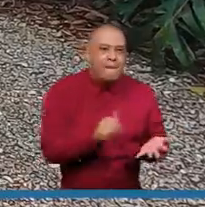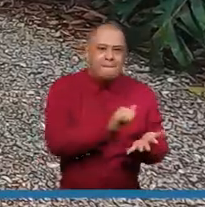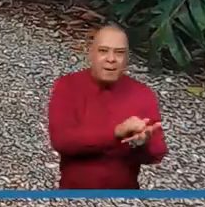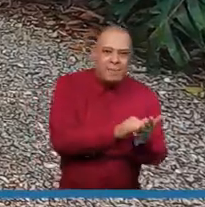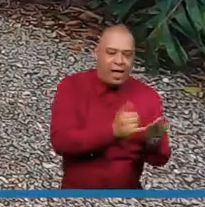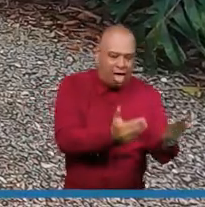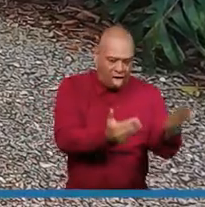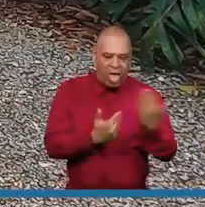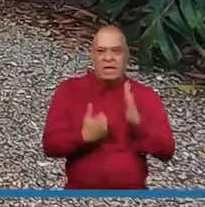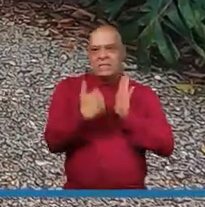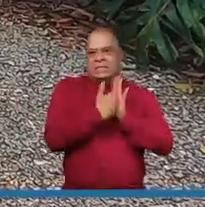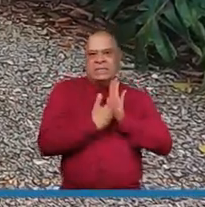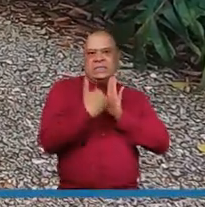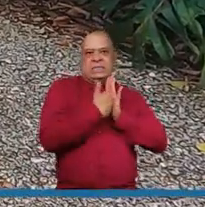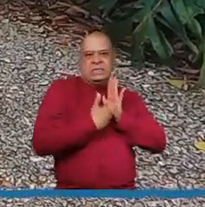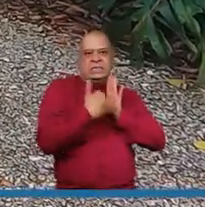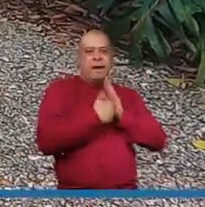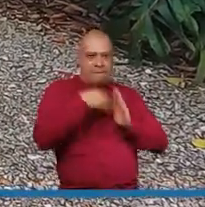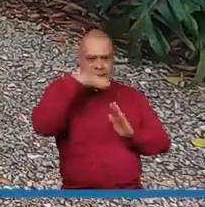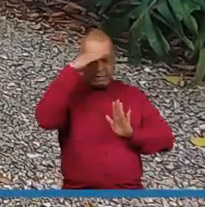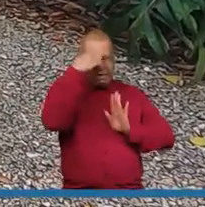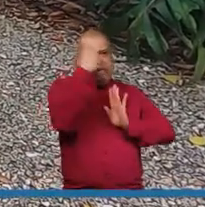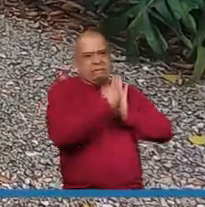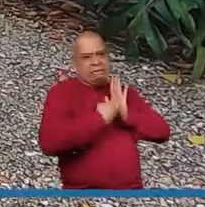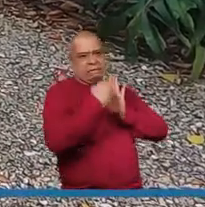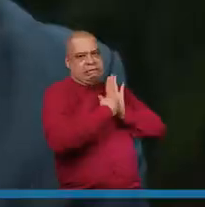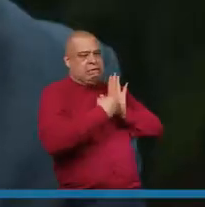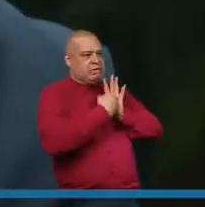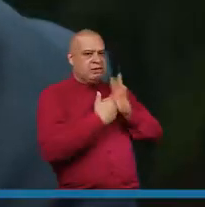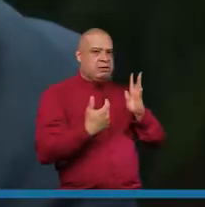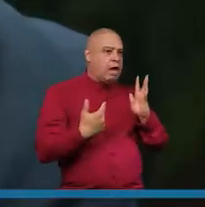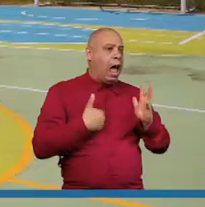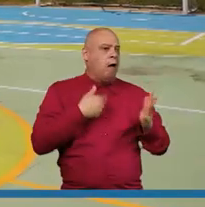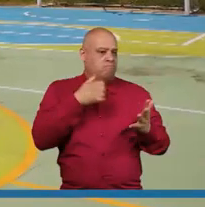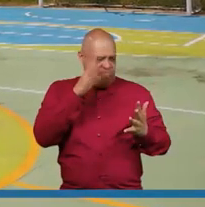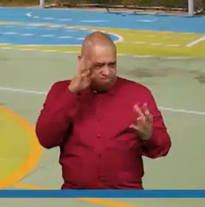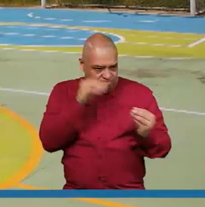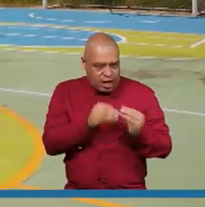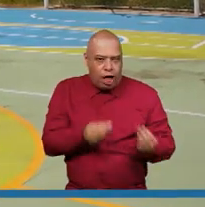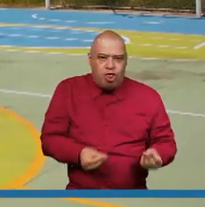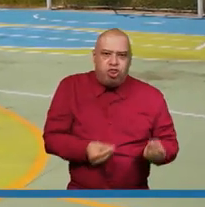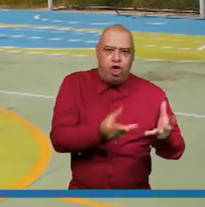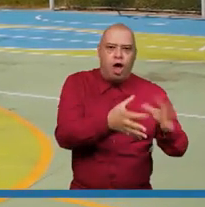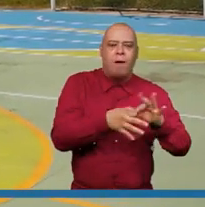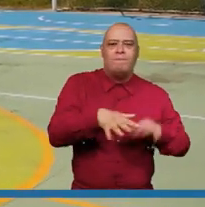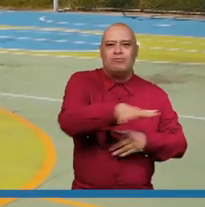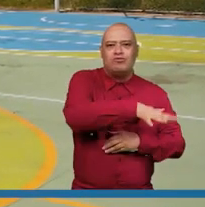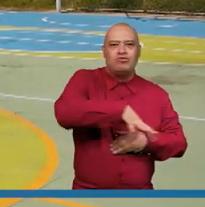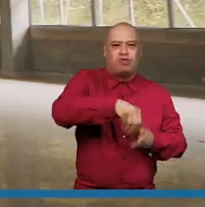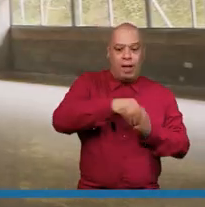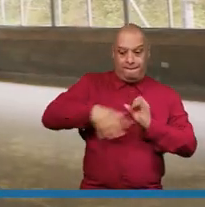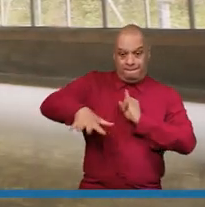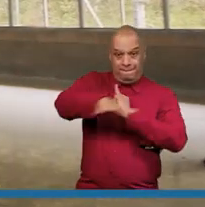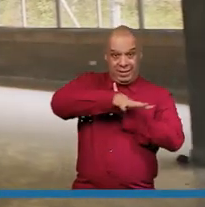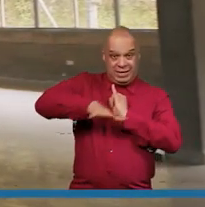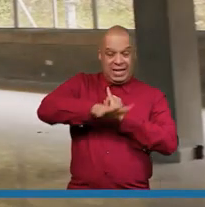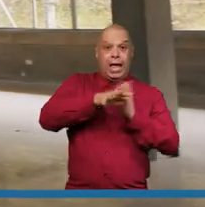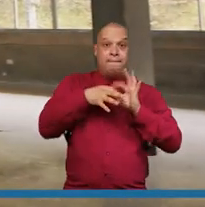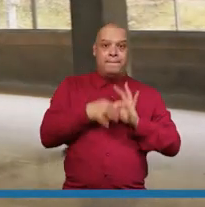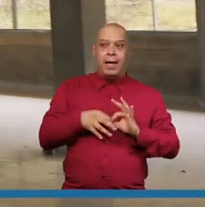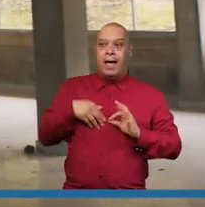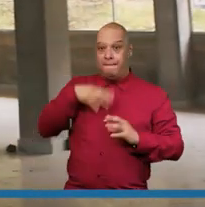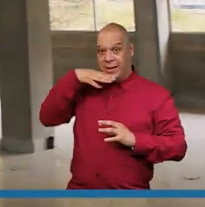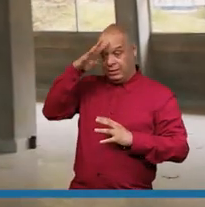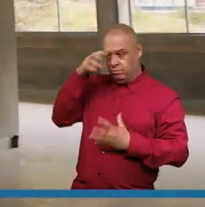llegando esas presiones a la ciudad núcleo. Es de esta forma que esa solidaridad que se logra a través del área metropolitana recibiendo recursos